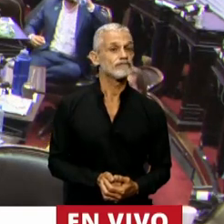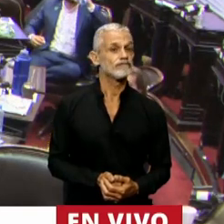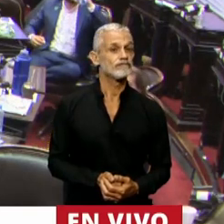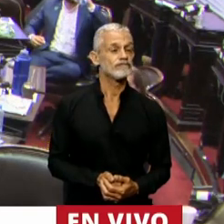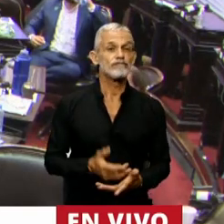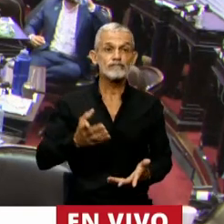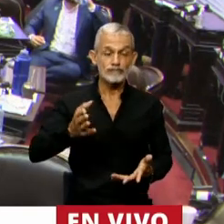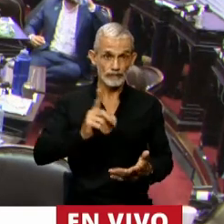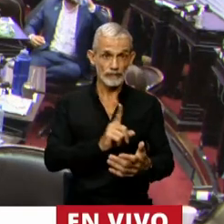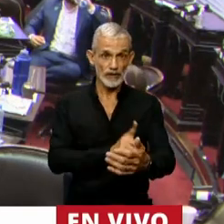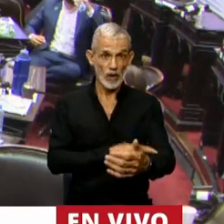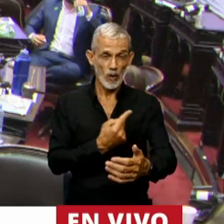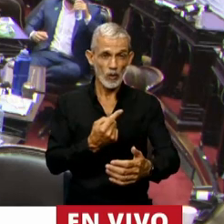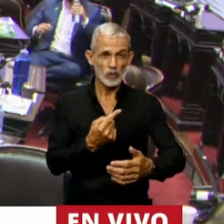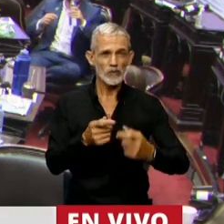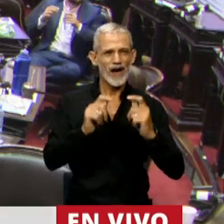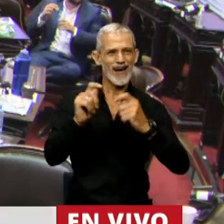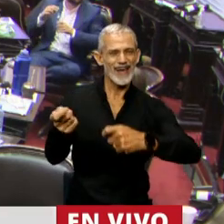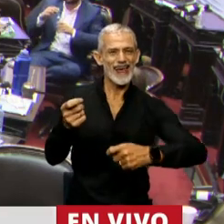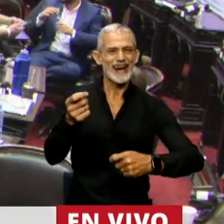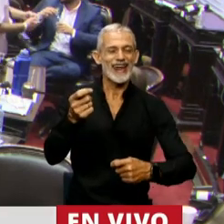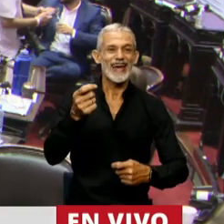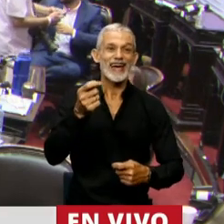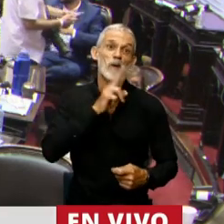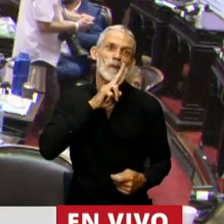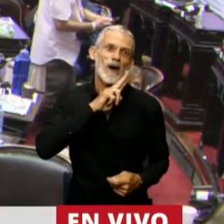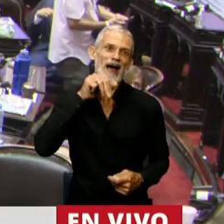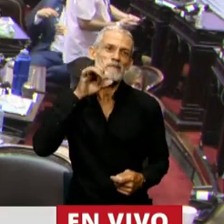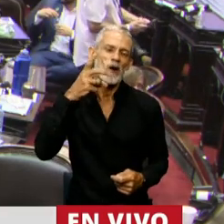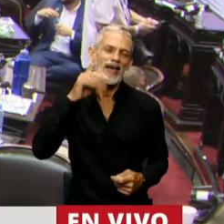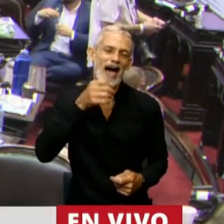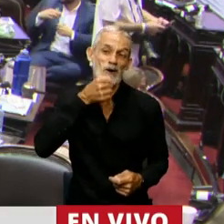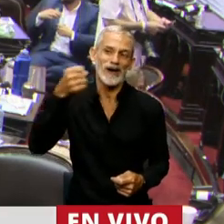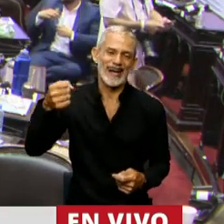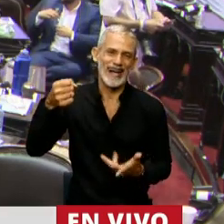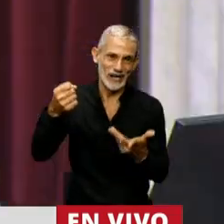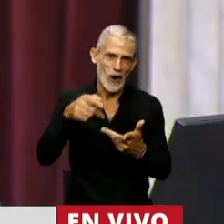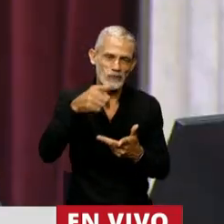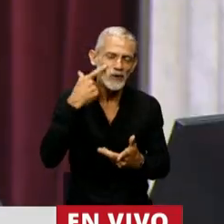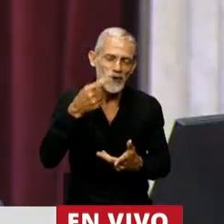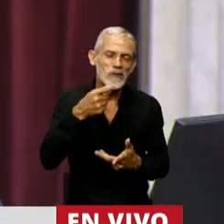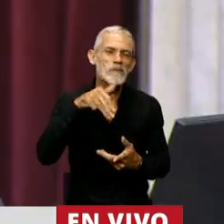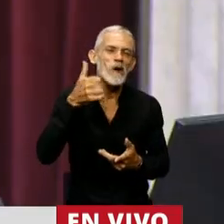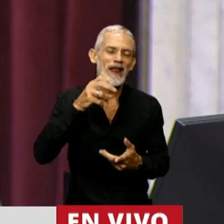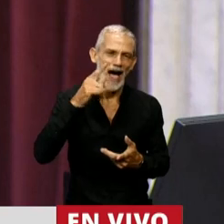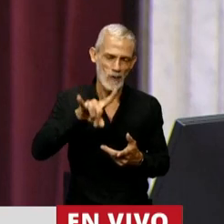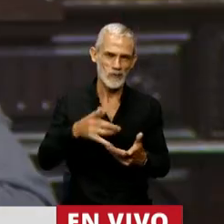Está acostumbrado a darle a la diputada Moró el micrófono, por eso no me sorprende. Ahí tiene la palabra.